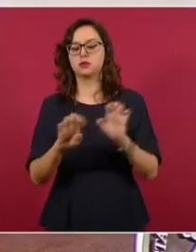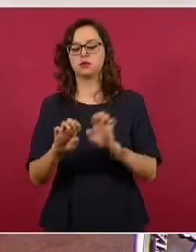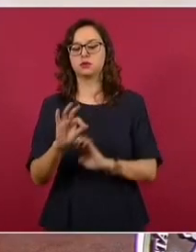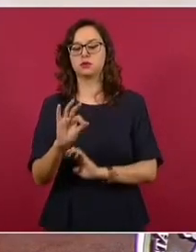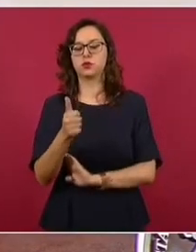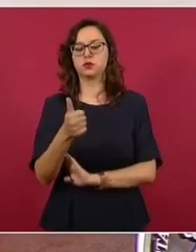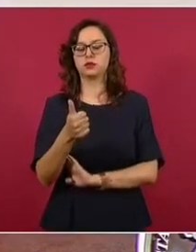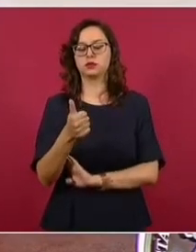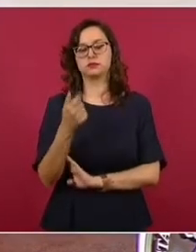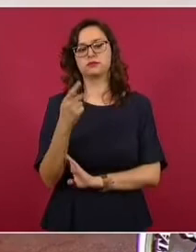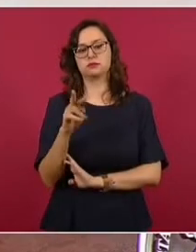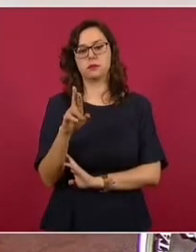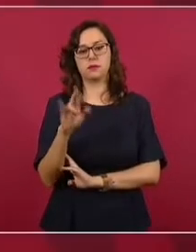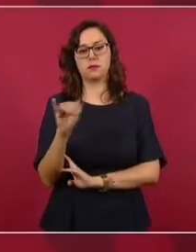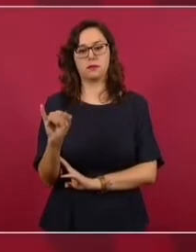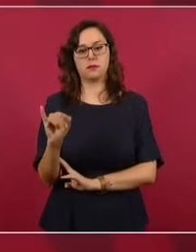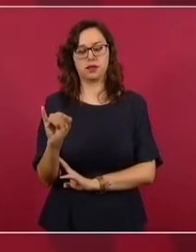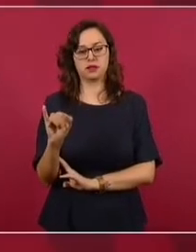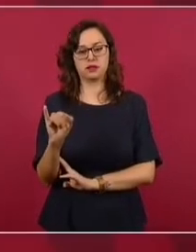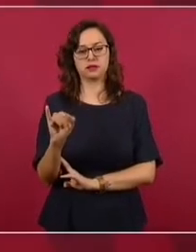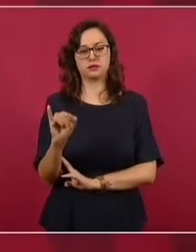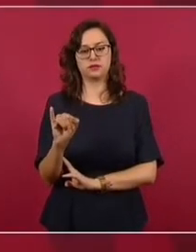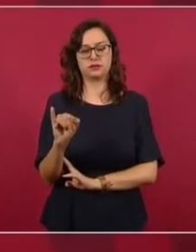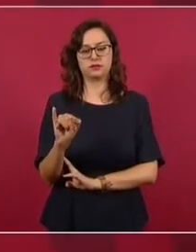1946 en PRI, Partido Revolucionario Institucional.